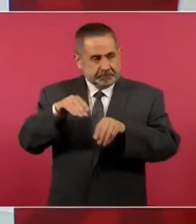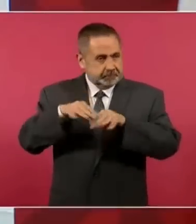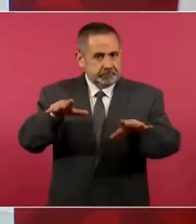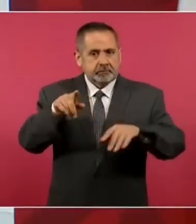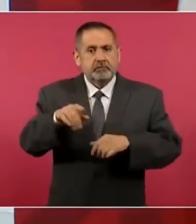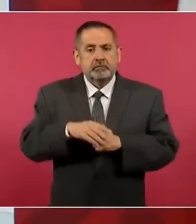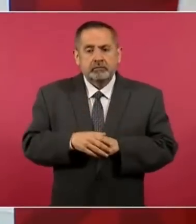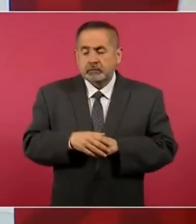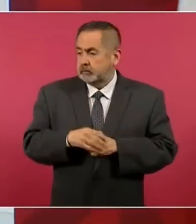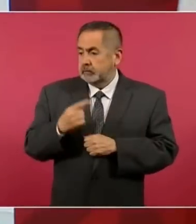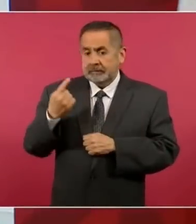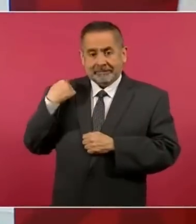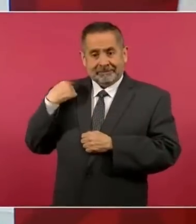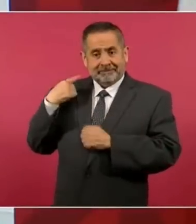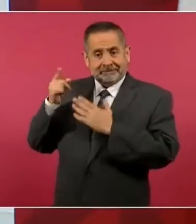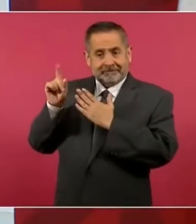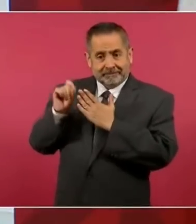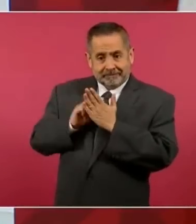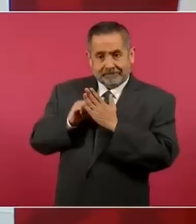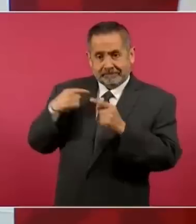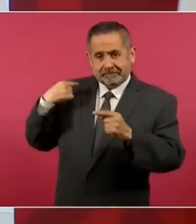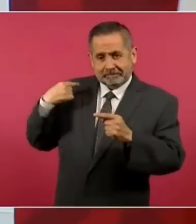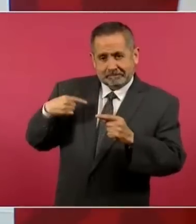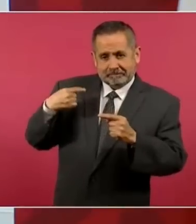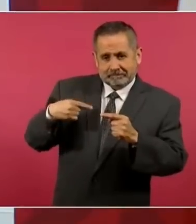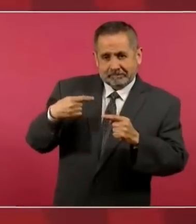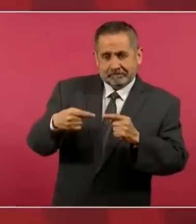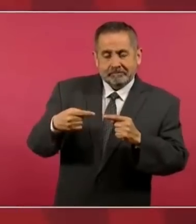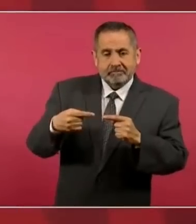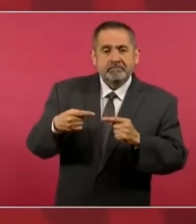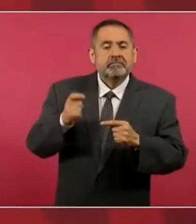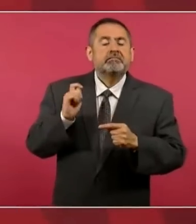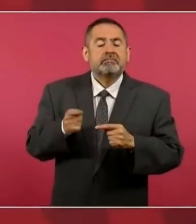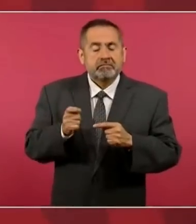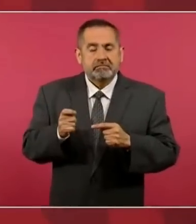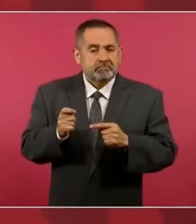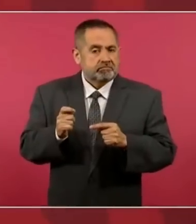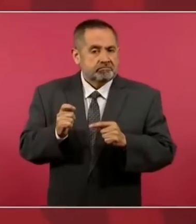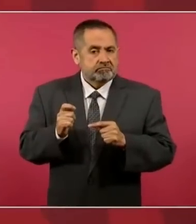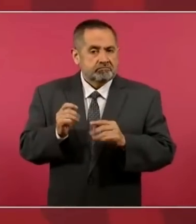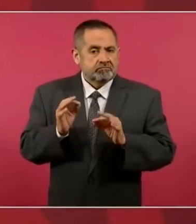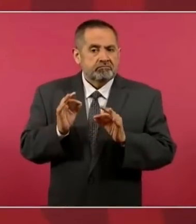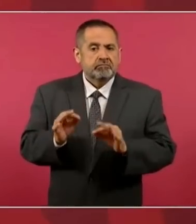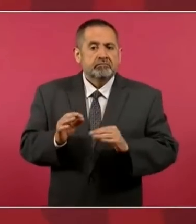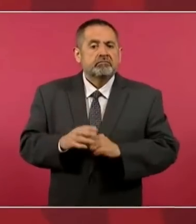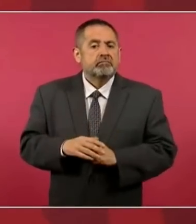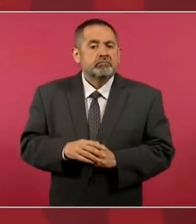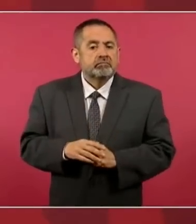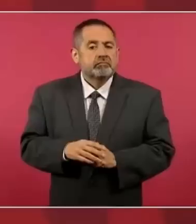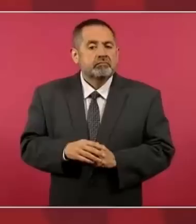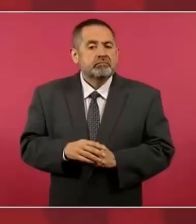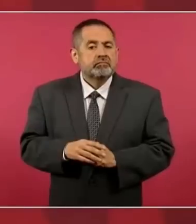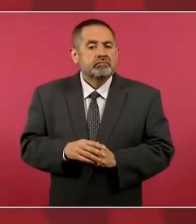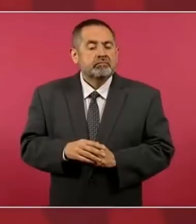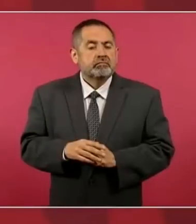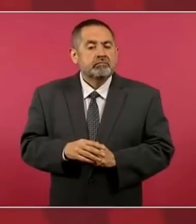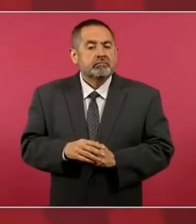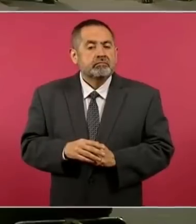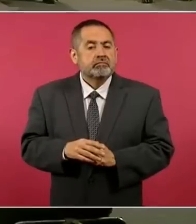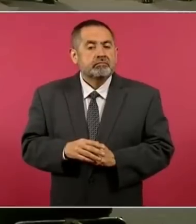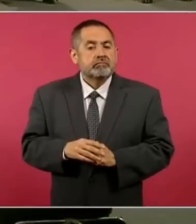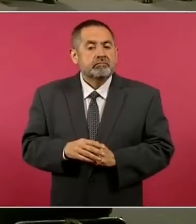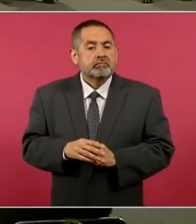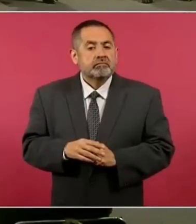que en los últimos meses ya desplazamos a nuestros